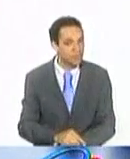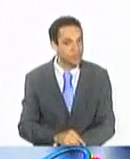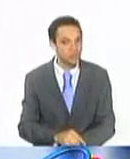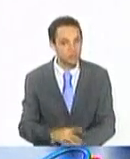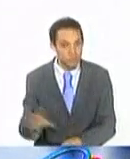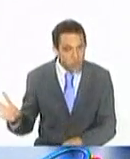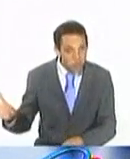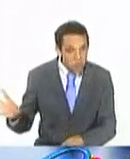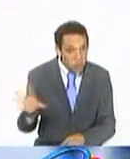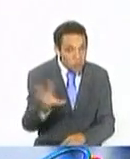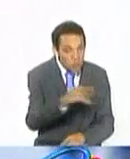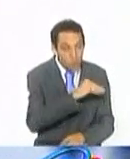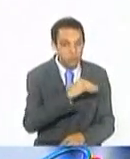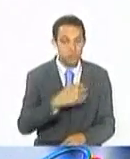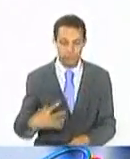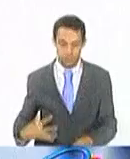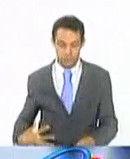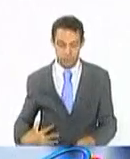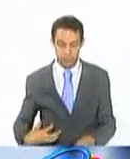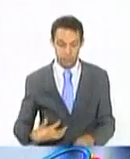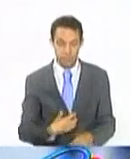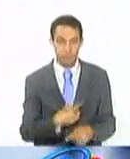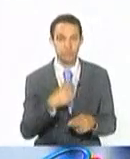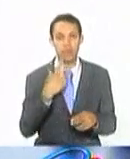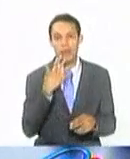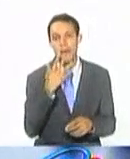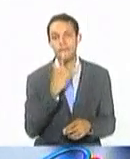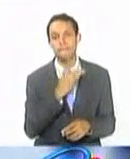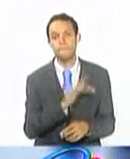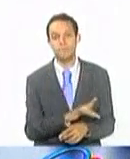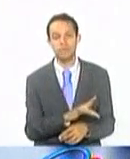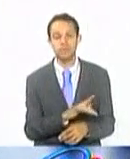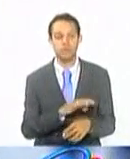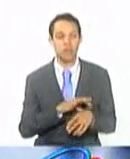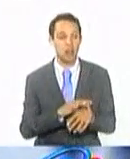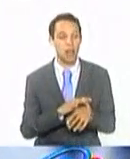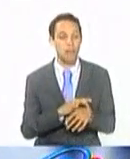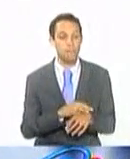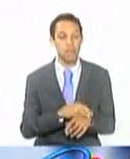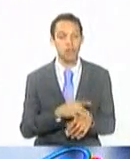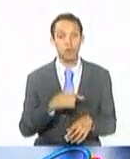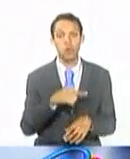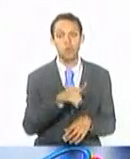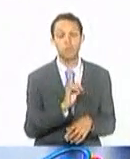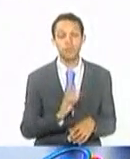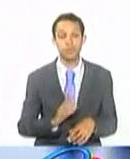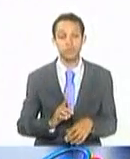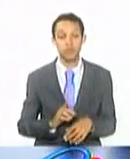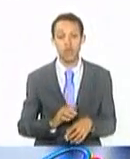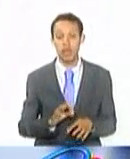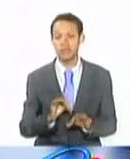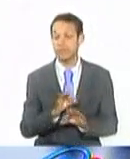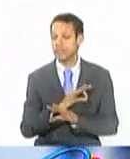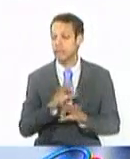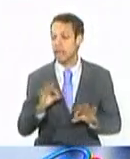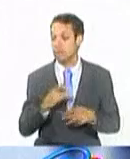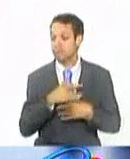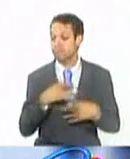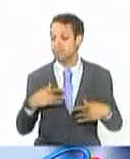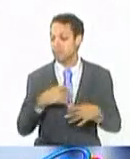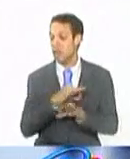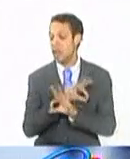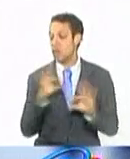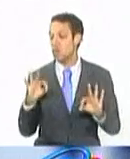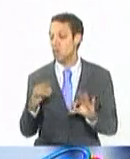tengan un cáncer ahora a mí me da mucho pesar es cuando ustedes van donde su médico y el médico le dice lo suyo no tiene cura o usted le